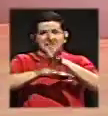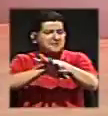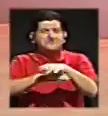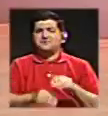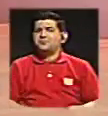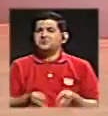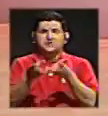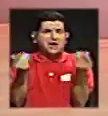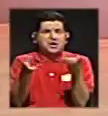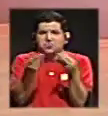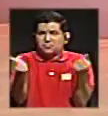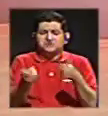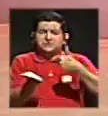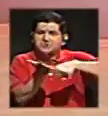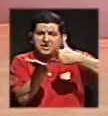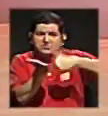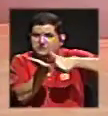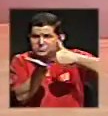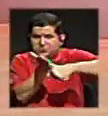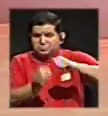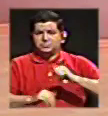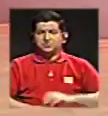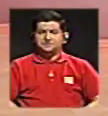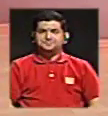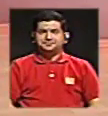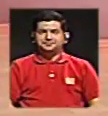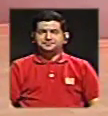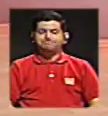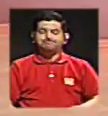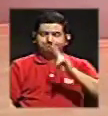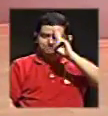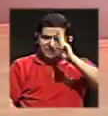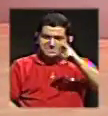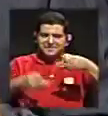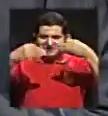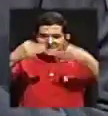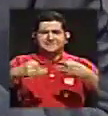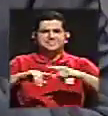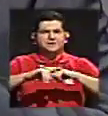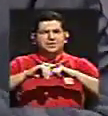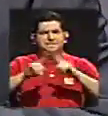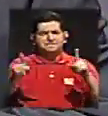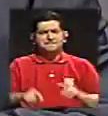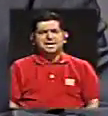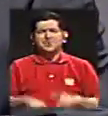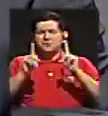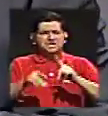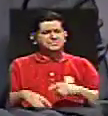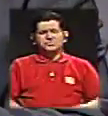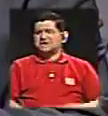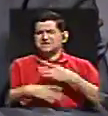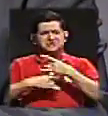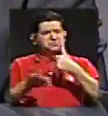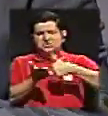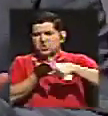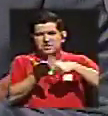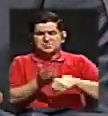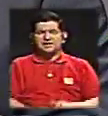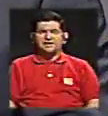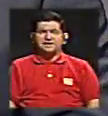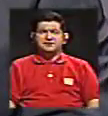sobre elado de la elección eh se respeta la decisón de digamos